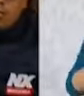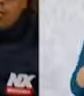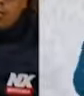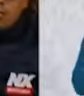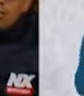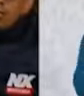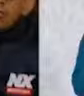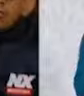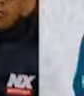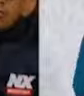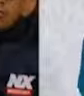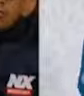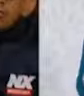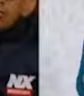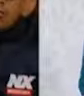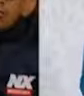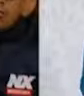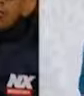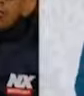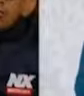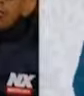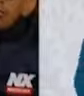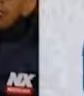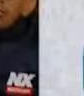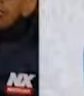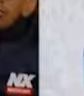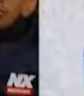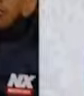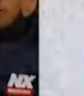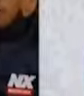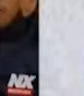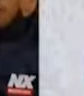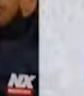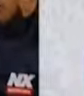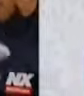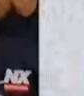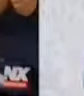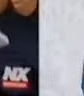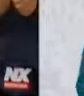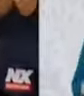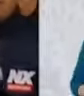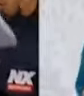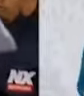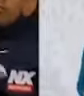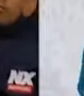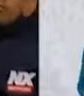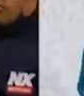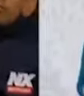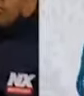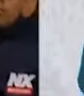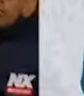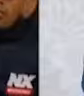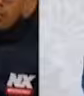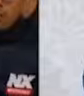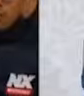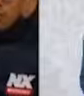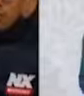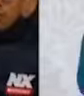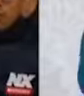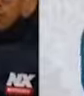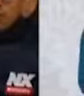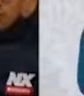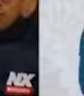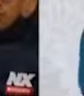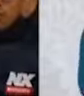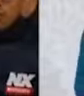Judicial, de los jueces ministros. Sin embargo, pues parece que es por las amenazas que tienen de